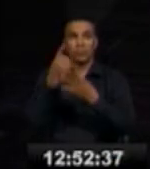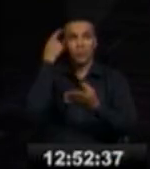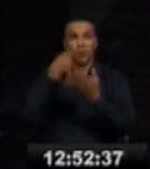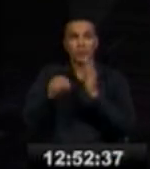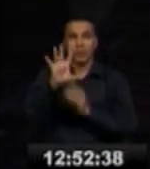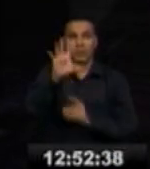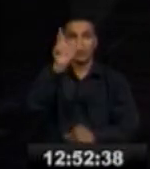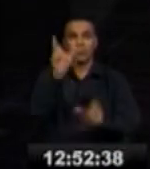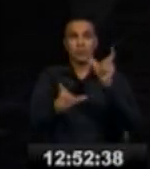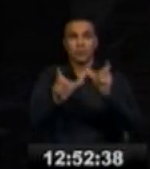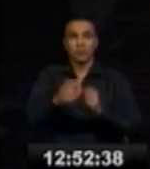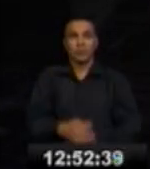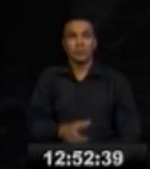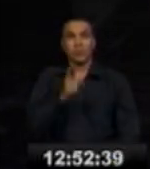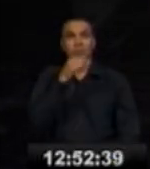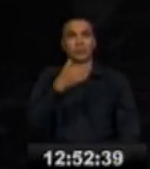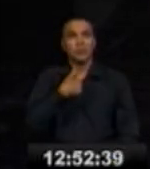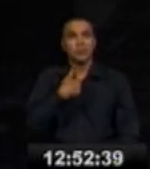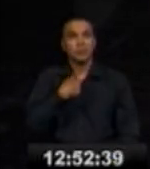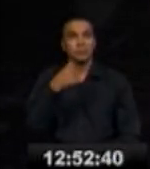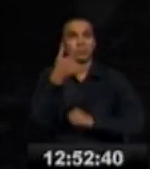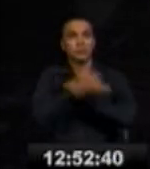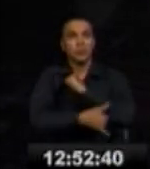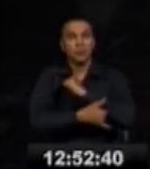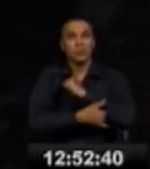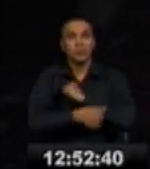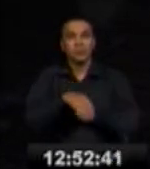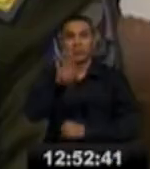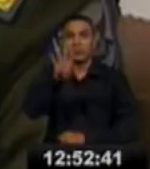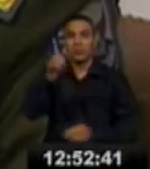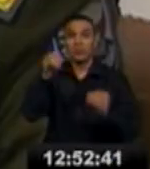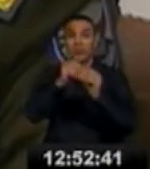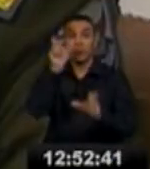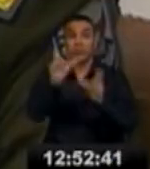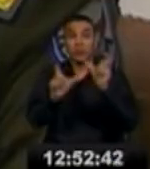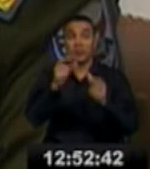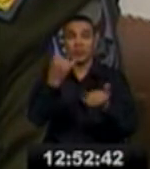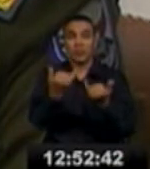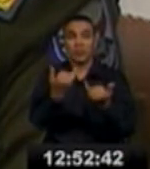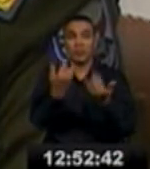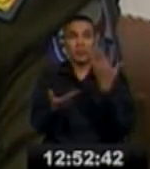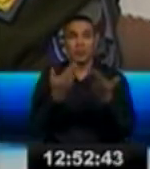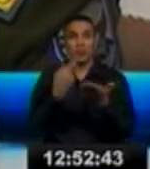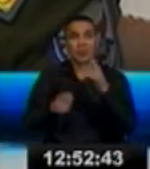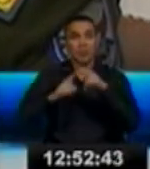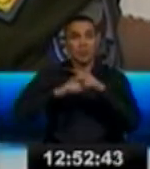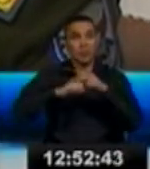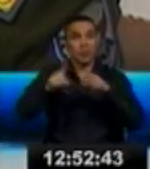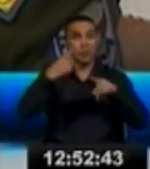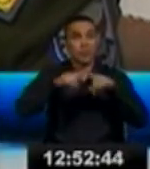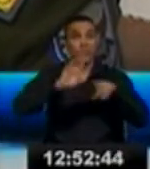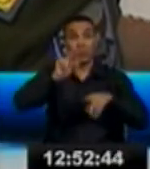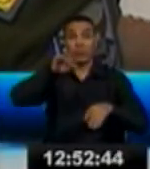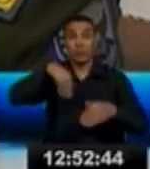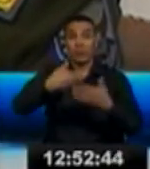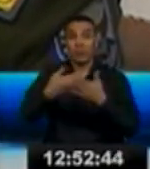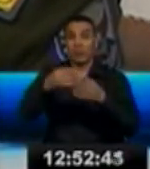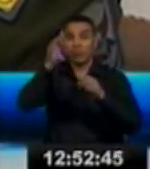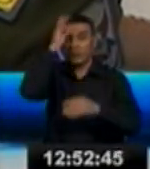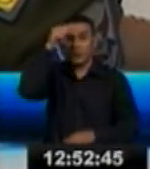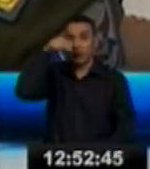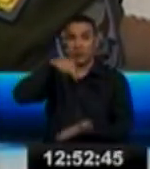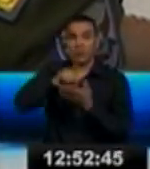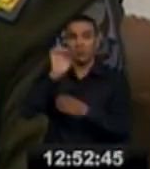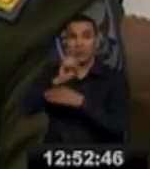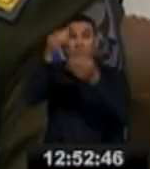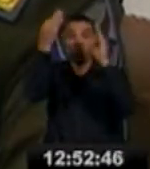5 personas. ¿Quiénes estarían en el país? Serían 4, más la persona que aparentemente ha abandonado, pero que ya no está en casa de salud. En total,